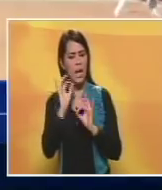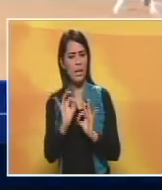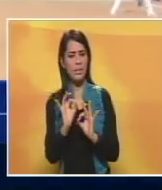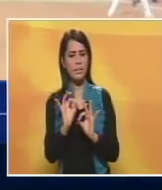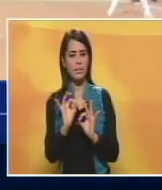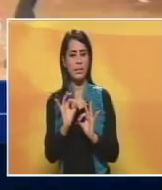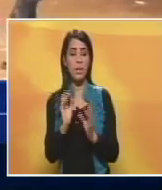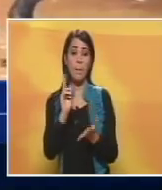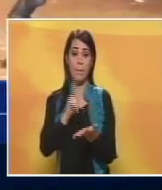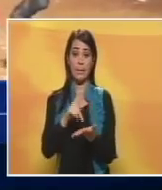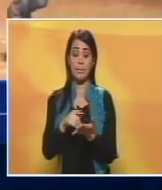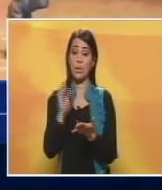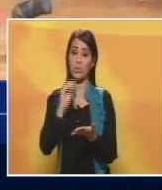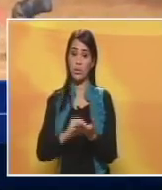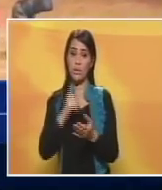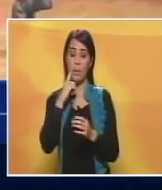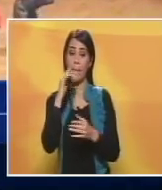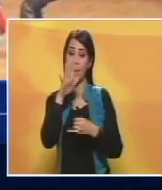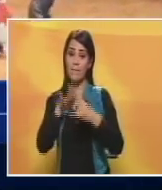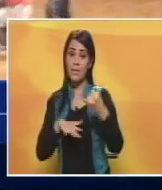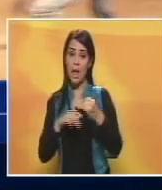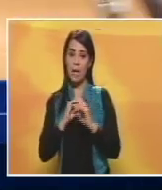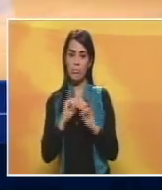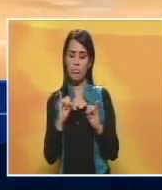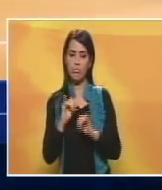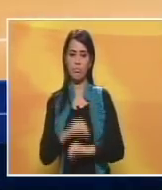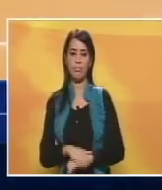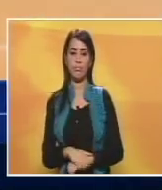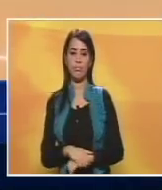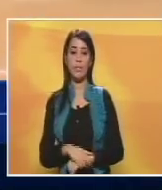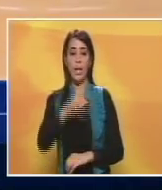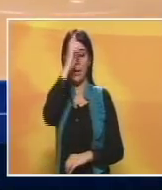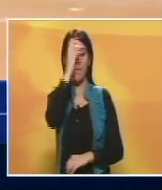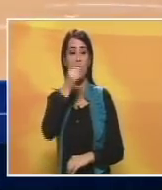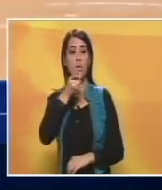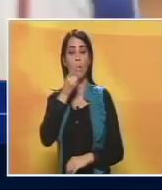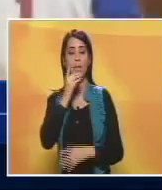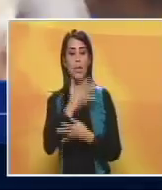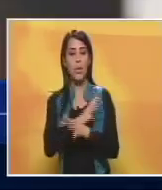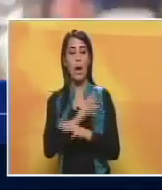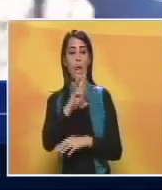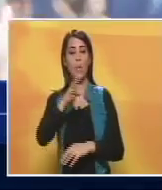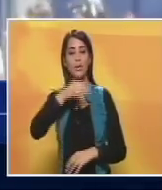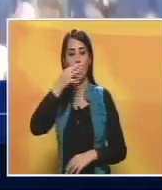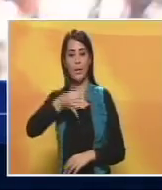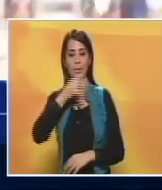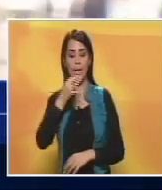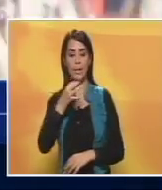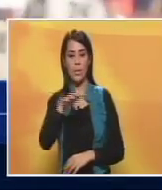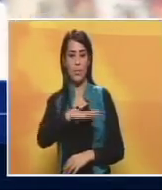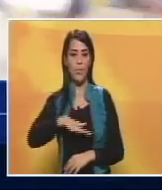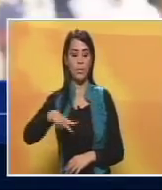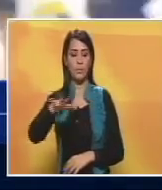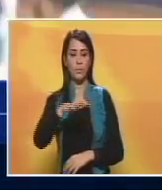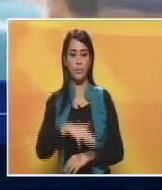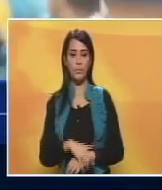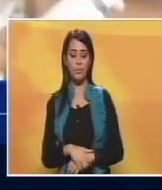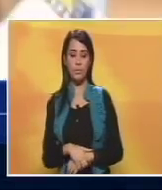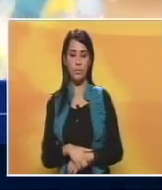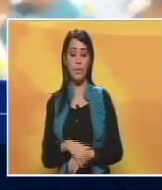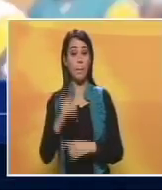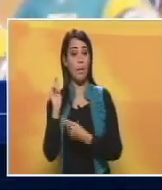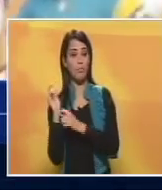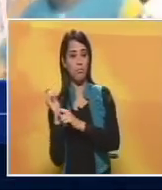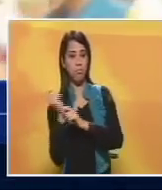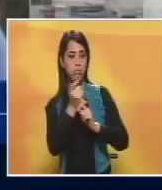un choque más para poder disputar la final. Tendrá que jugar ante República Dominicana a las 4 de la tarde en el formato de doble eliminación del softbol